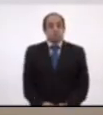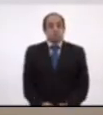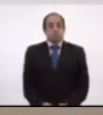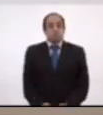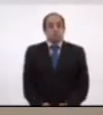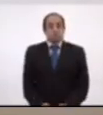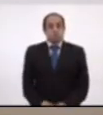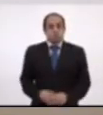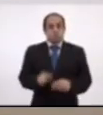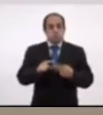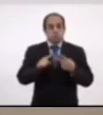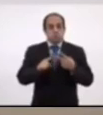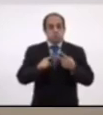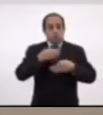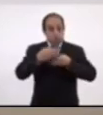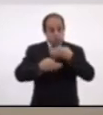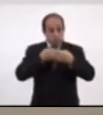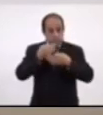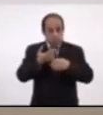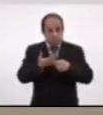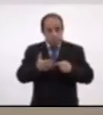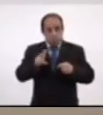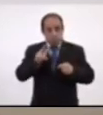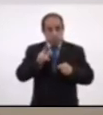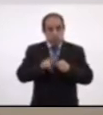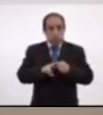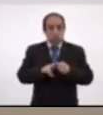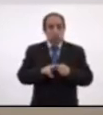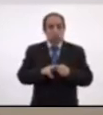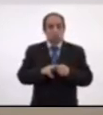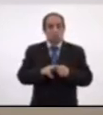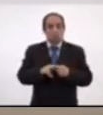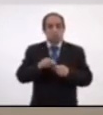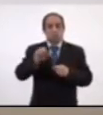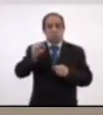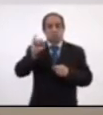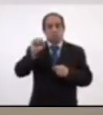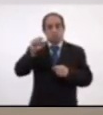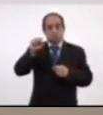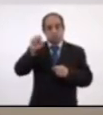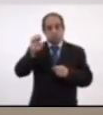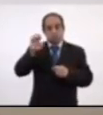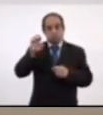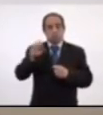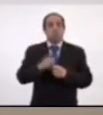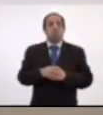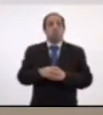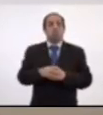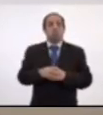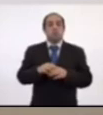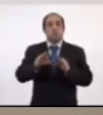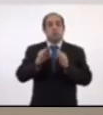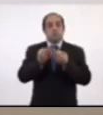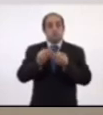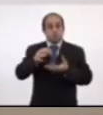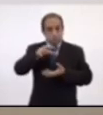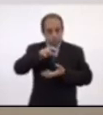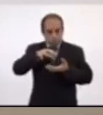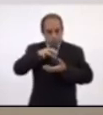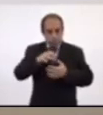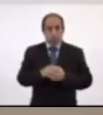serán todos los hospitales de la CINSAE de manera híbrida,